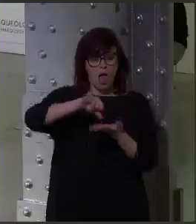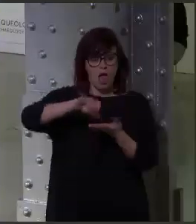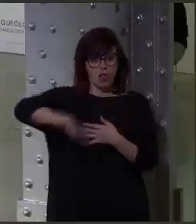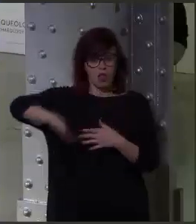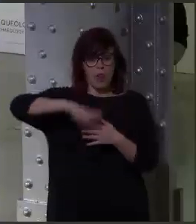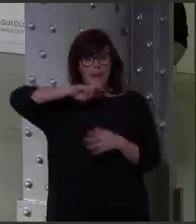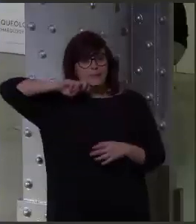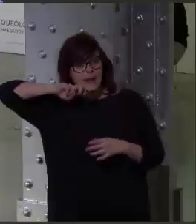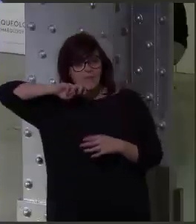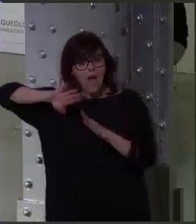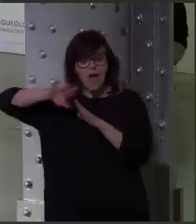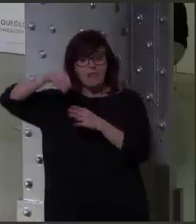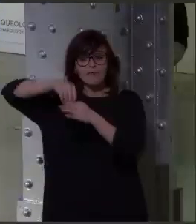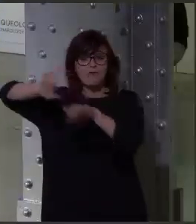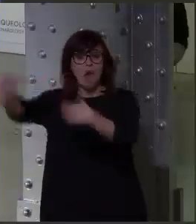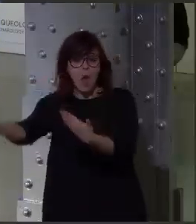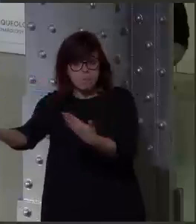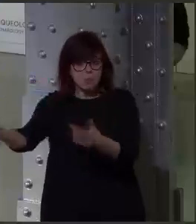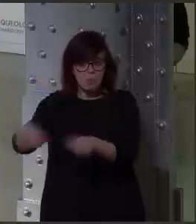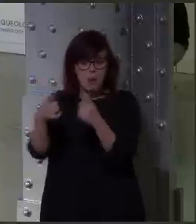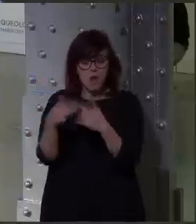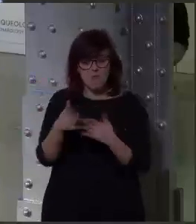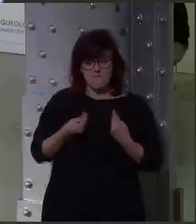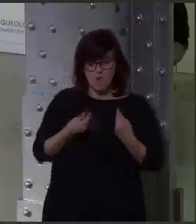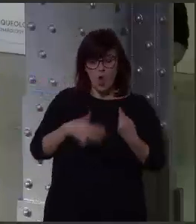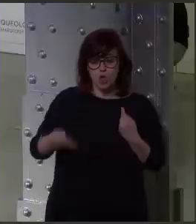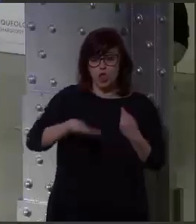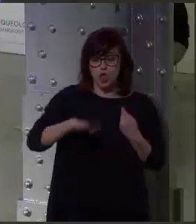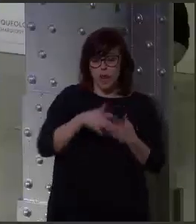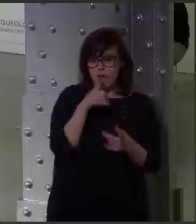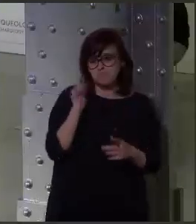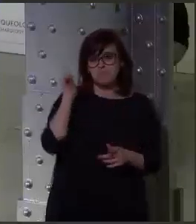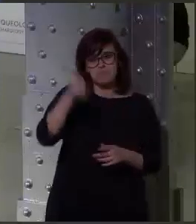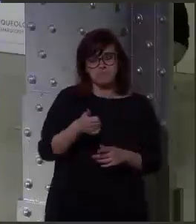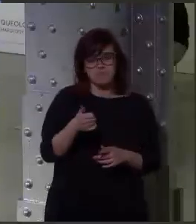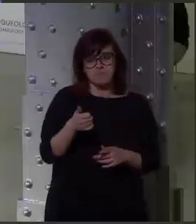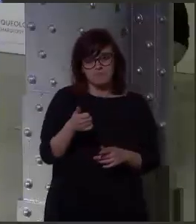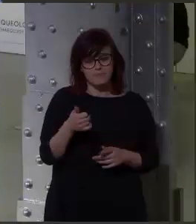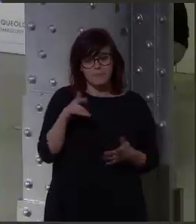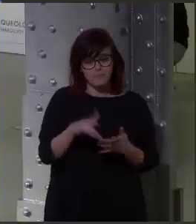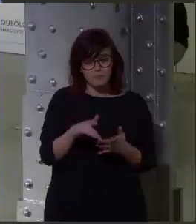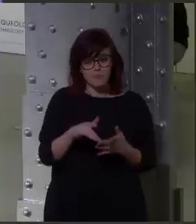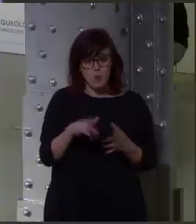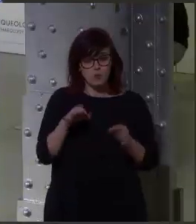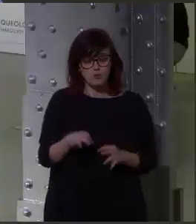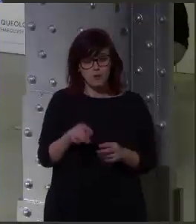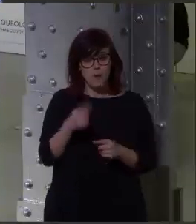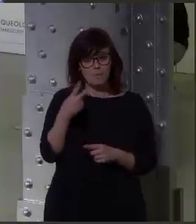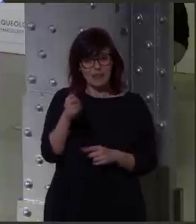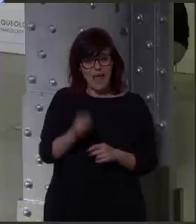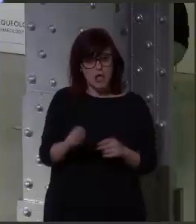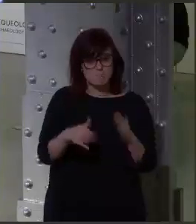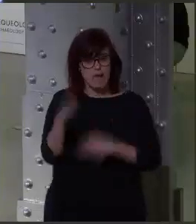la reserva es prácticamente ninguna. Donde yo vivo, y llevamos ahí viviendo desde que se constituyó, 20 y pico